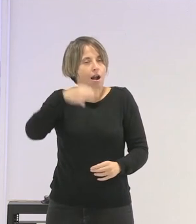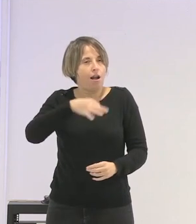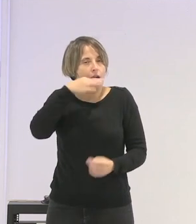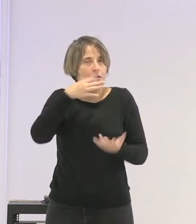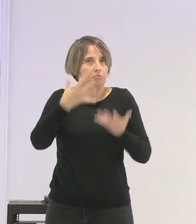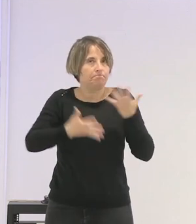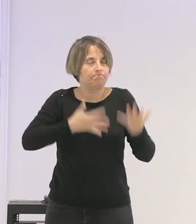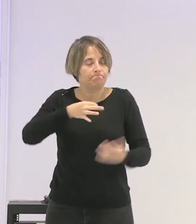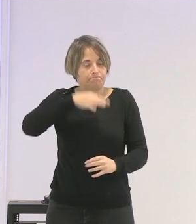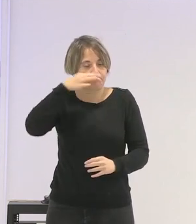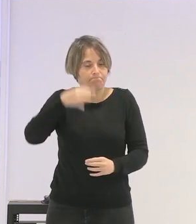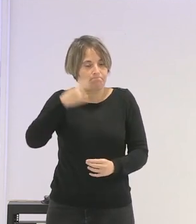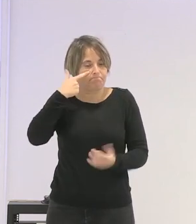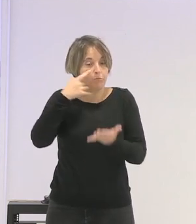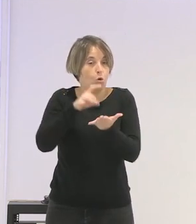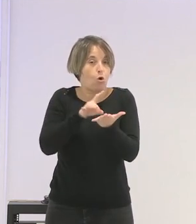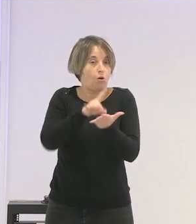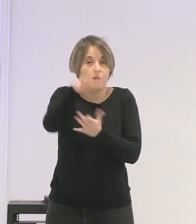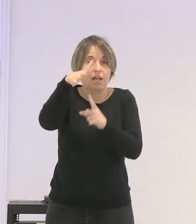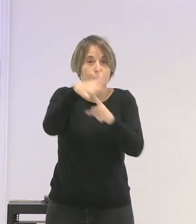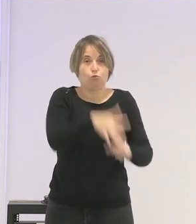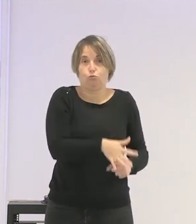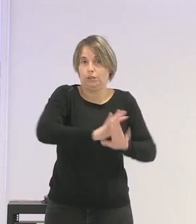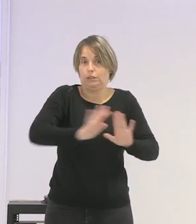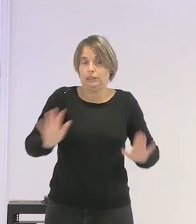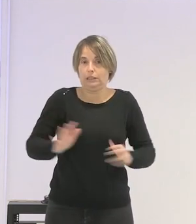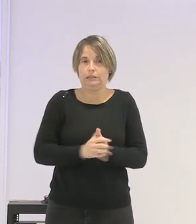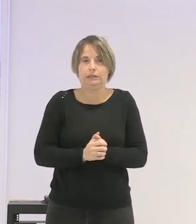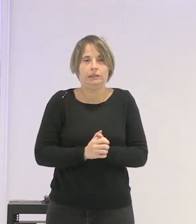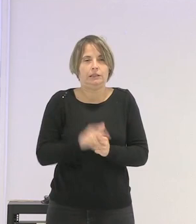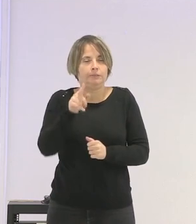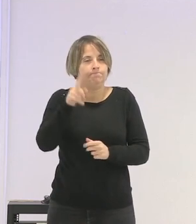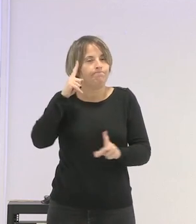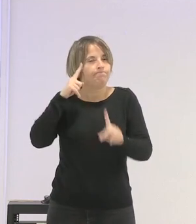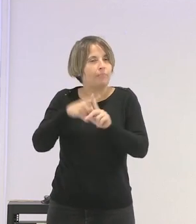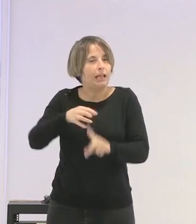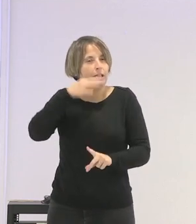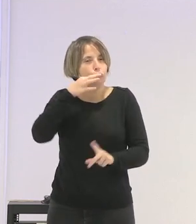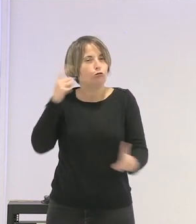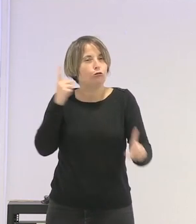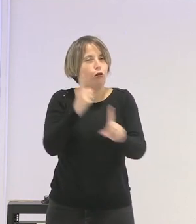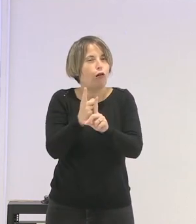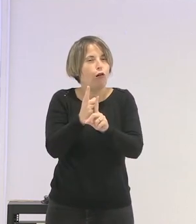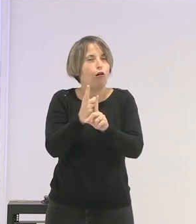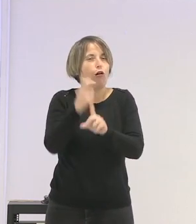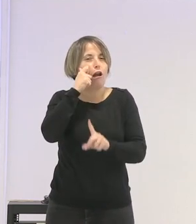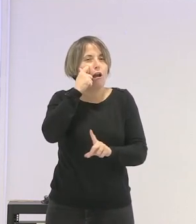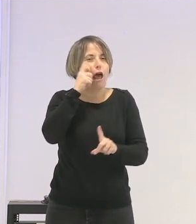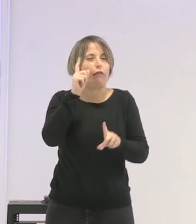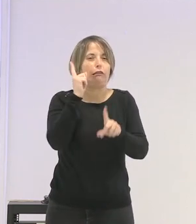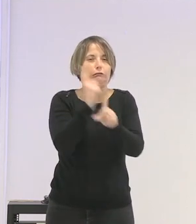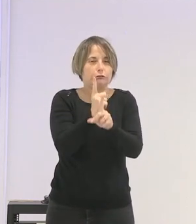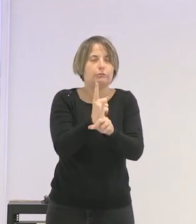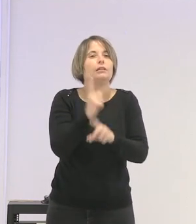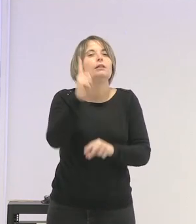que excluyente, de un discurso racista, un discurso en definitiva